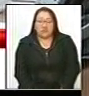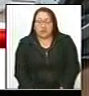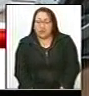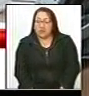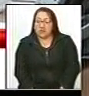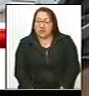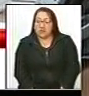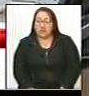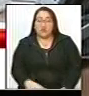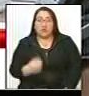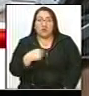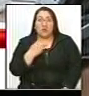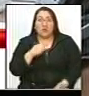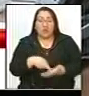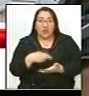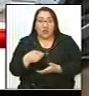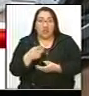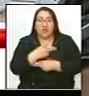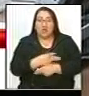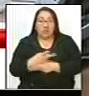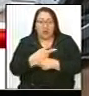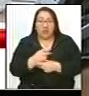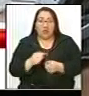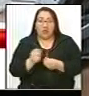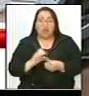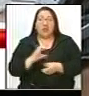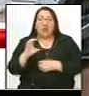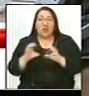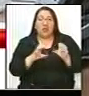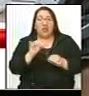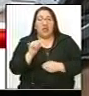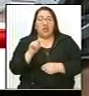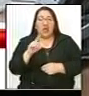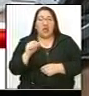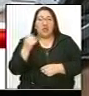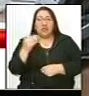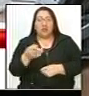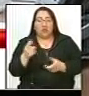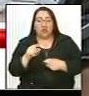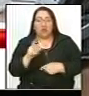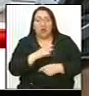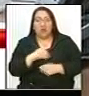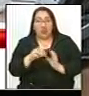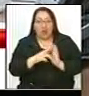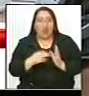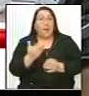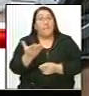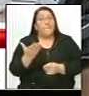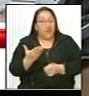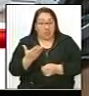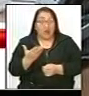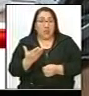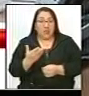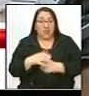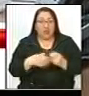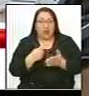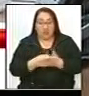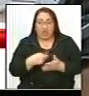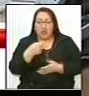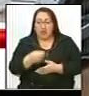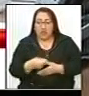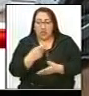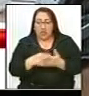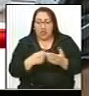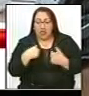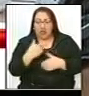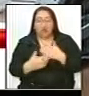Nosotros, como endeudamiento, aseguramos los desembolsos de IAICA siempre y cuando el gobierno regional pida y solicite los desembolsos, que tiene